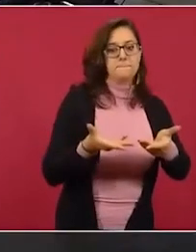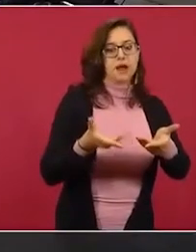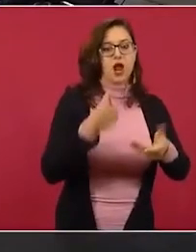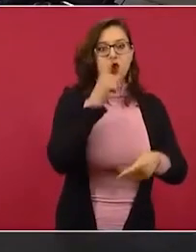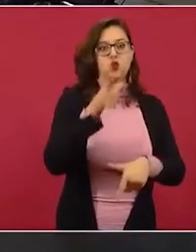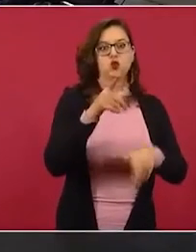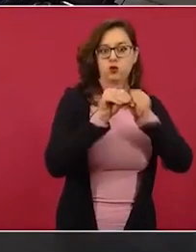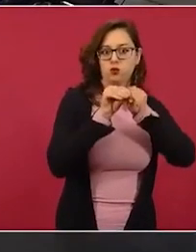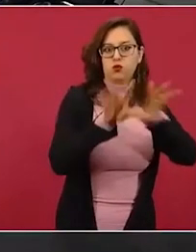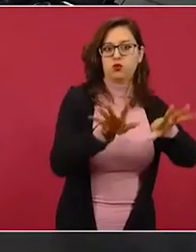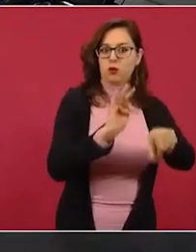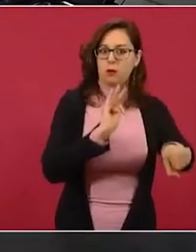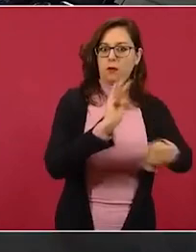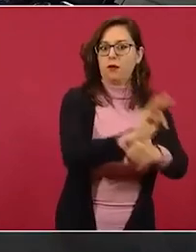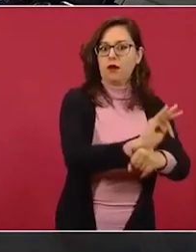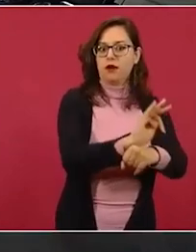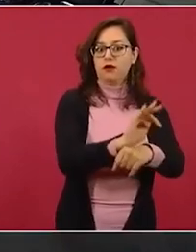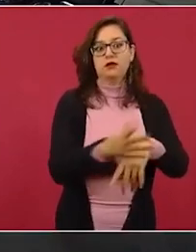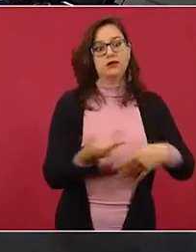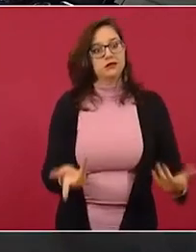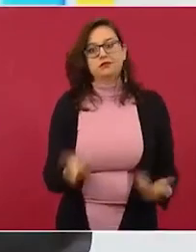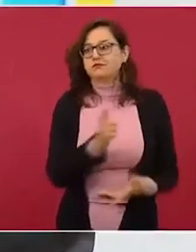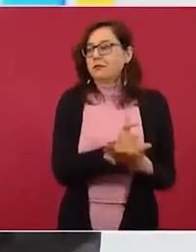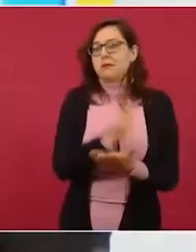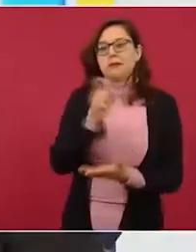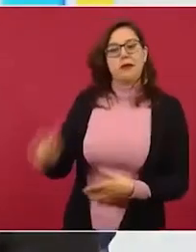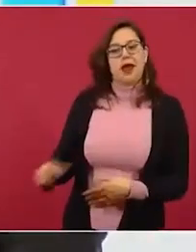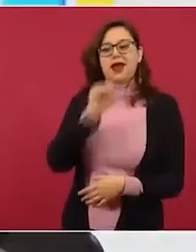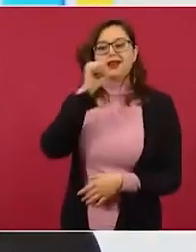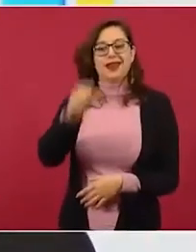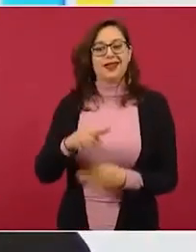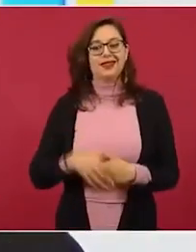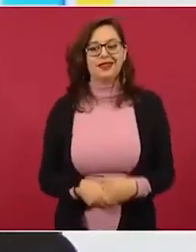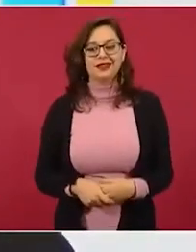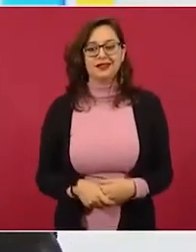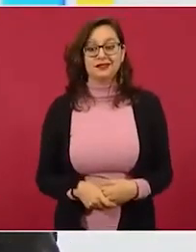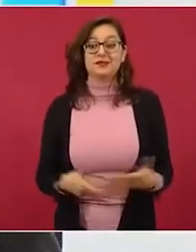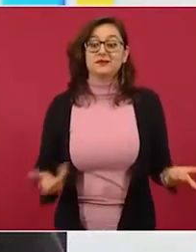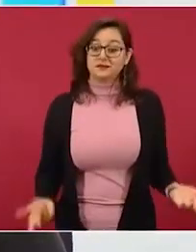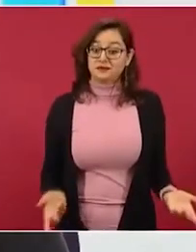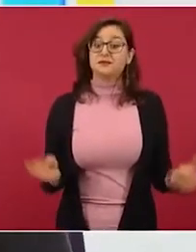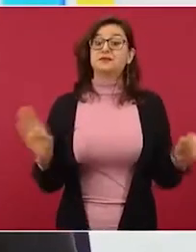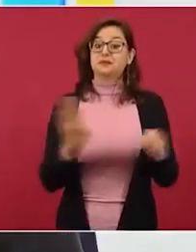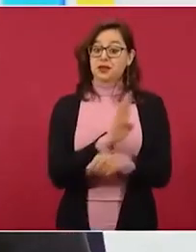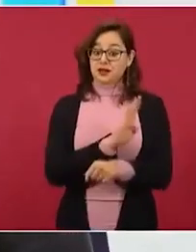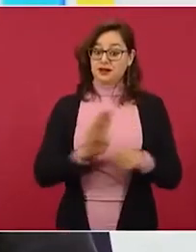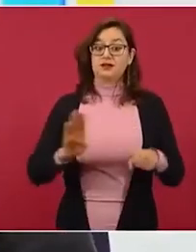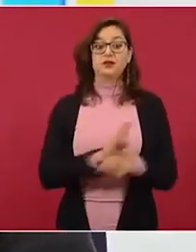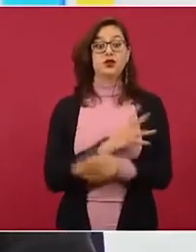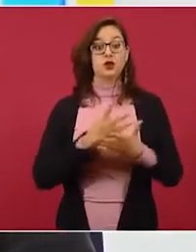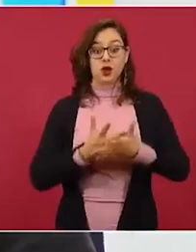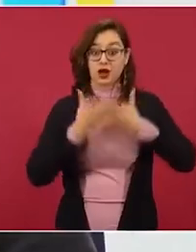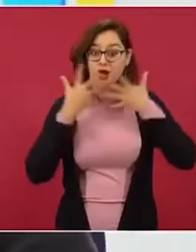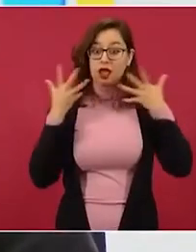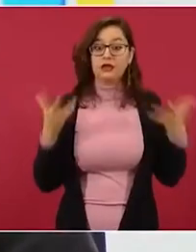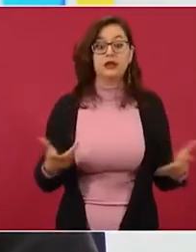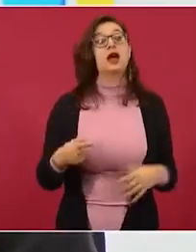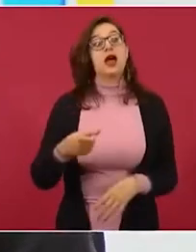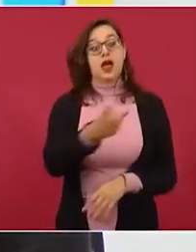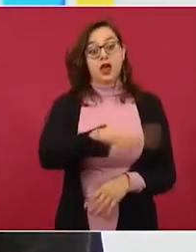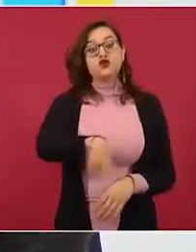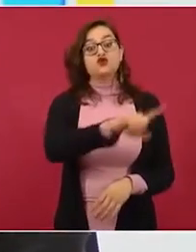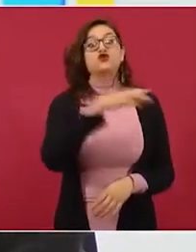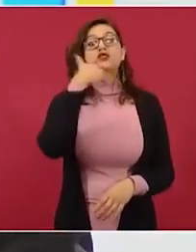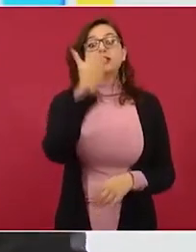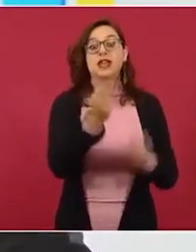como ustedes pueden observar, sí tienen grandes beneficios, sí tienen gran interés para que estos sistemas continúen, porque